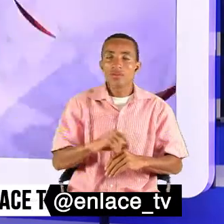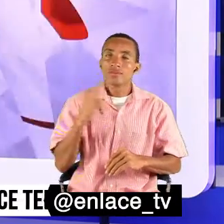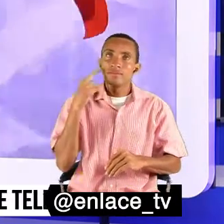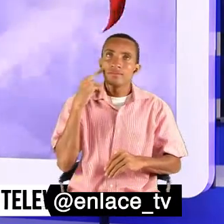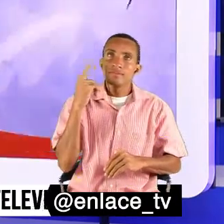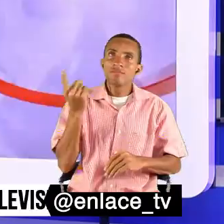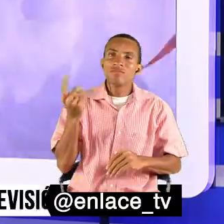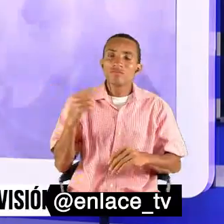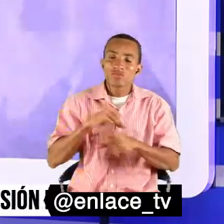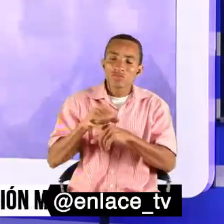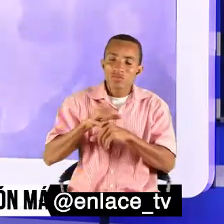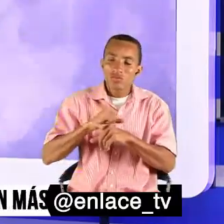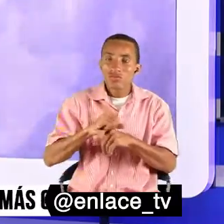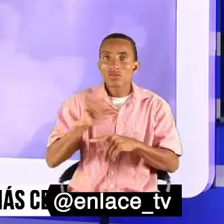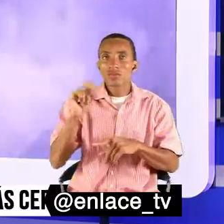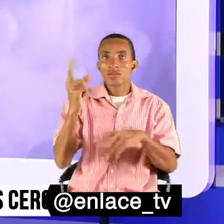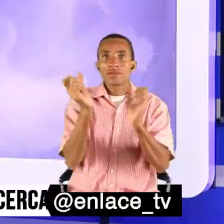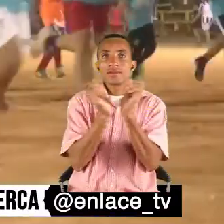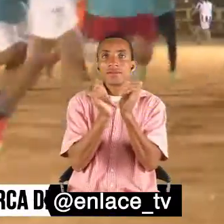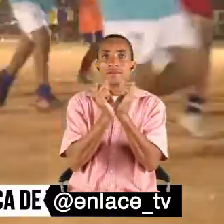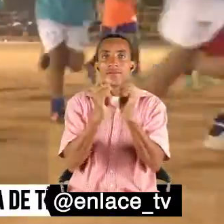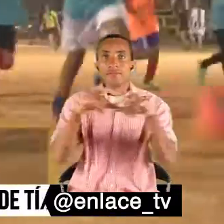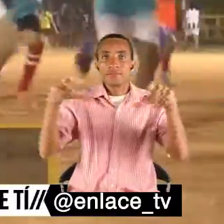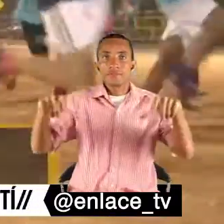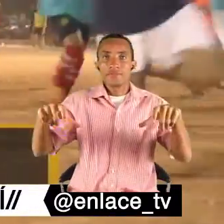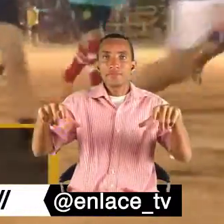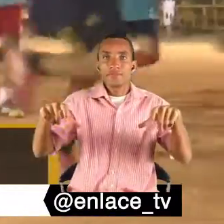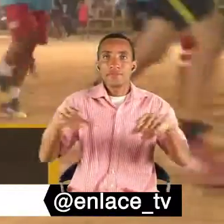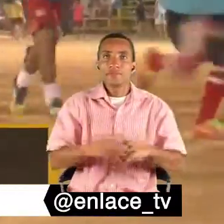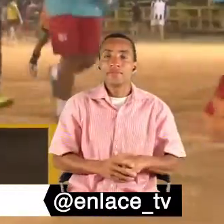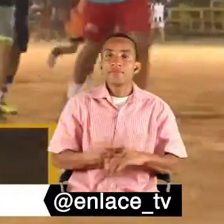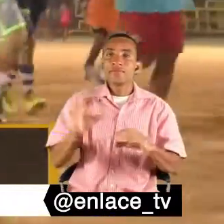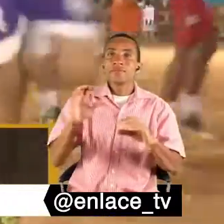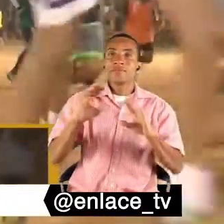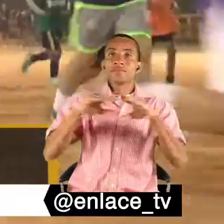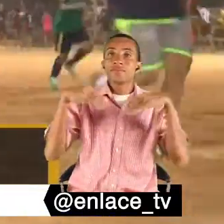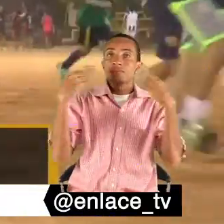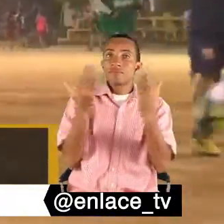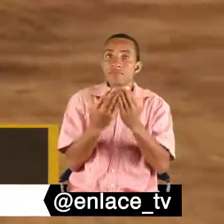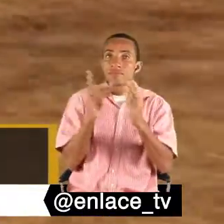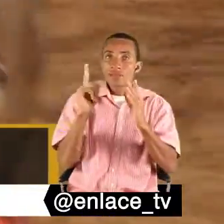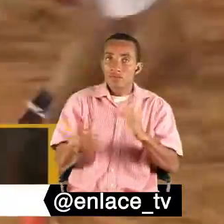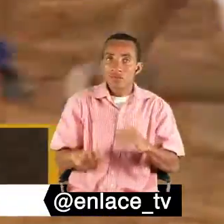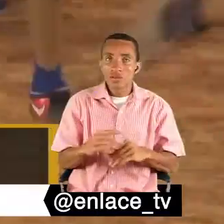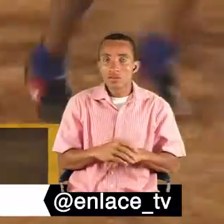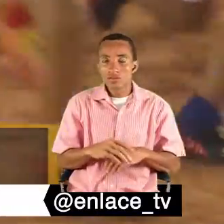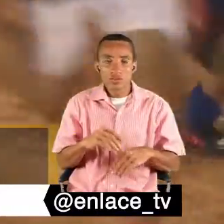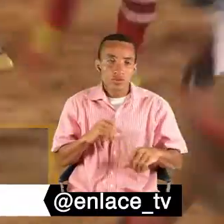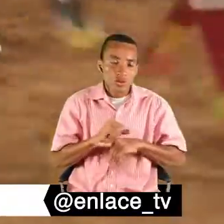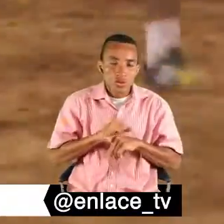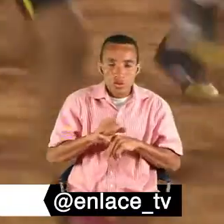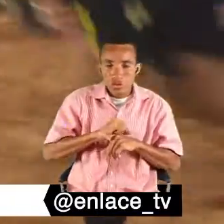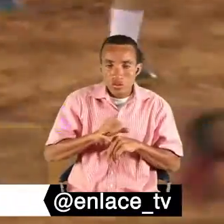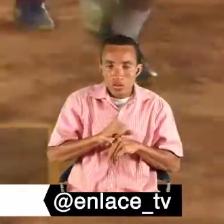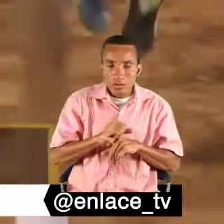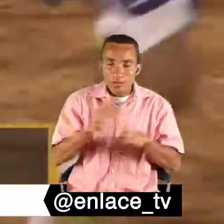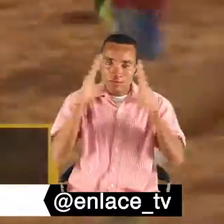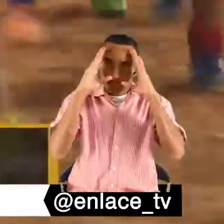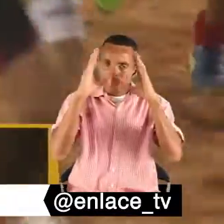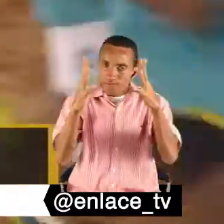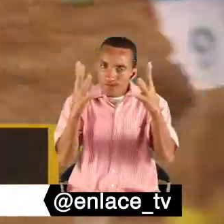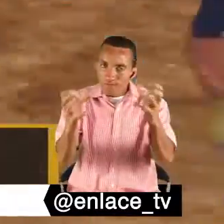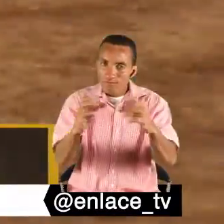cancha del barrio Primero de Mayo. Las escuelas de Proviclub ejecutan sus entrenamientos con miras a los torneos municipales de